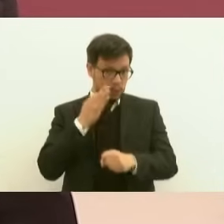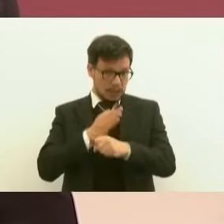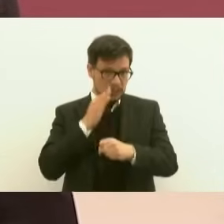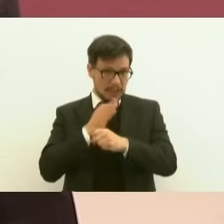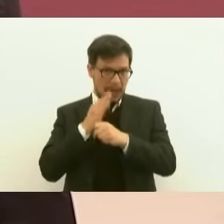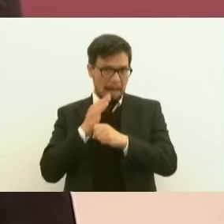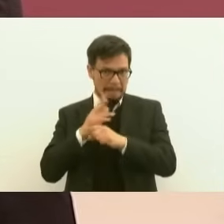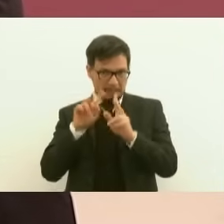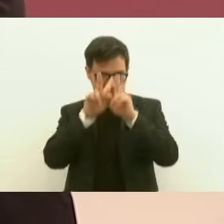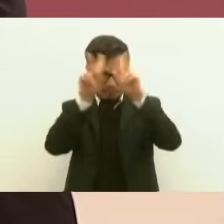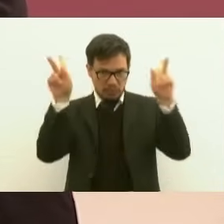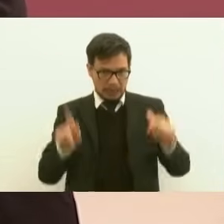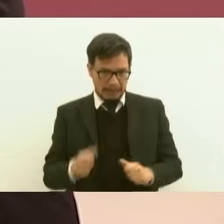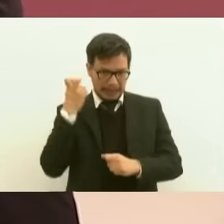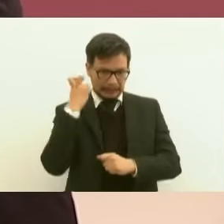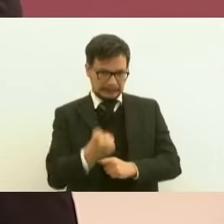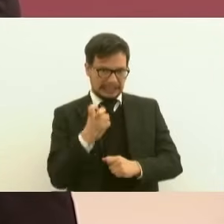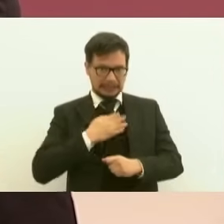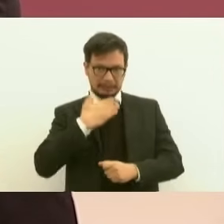En